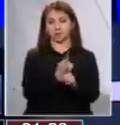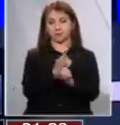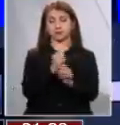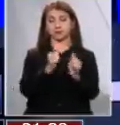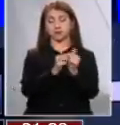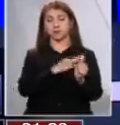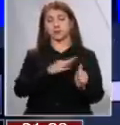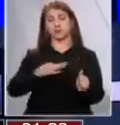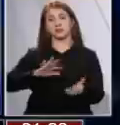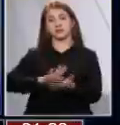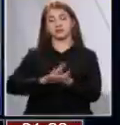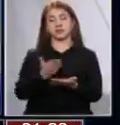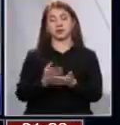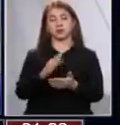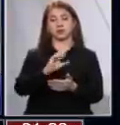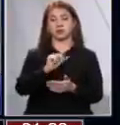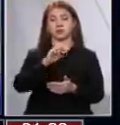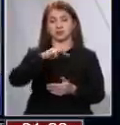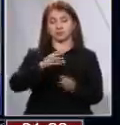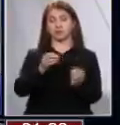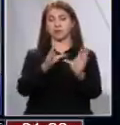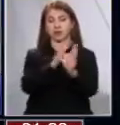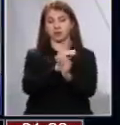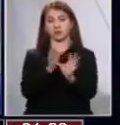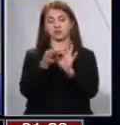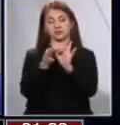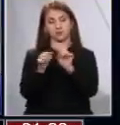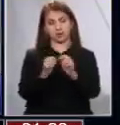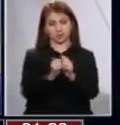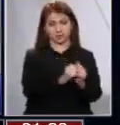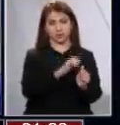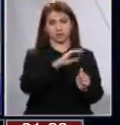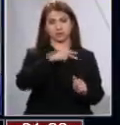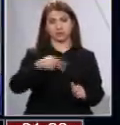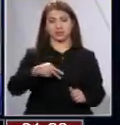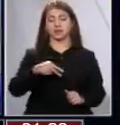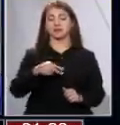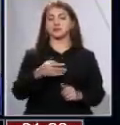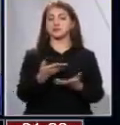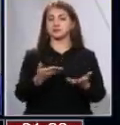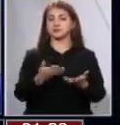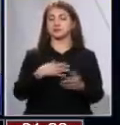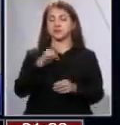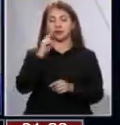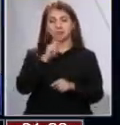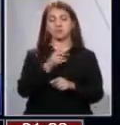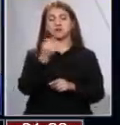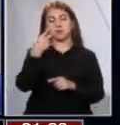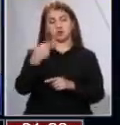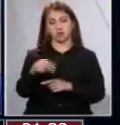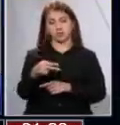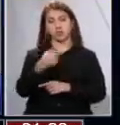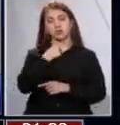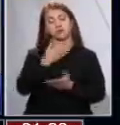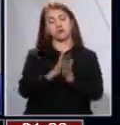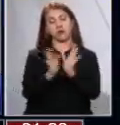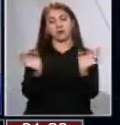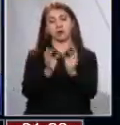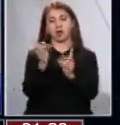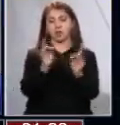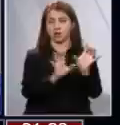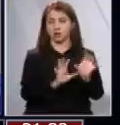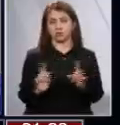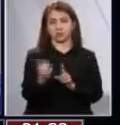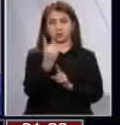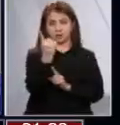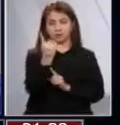la ministra de Salud, Carmen Castillo. Ministra, buenas noches. Gracias por acompañarnos en CNN Prime. Ya dimos cuenta de la noticia y me gustaría que nos explicara algunas cosas. Lo